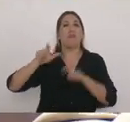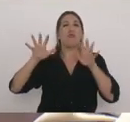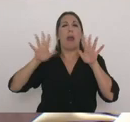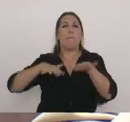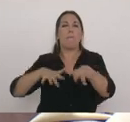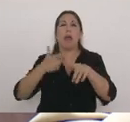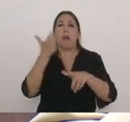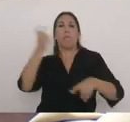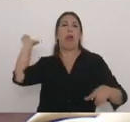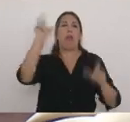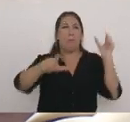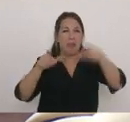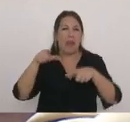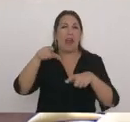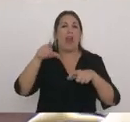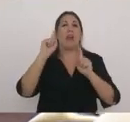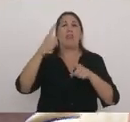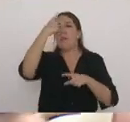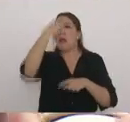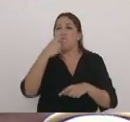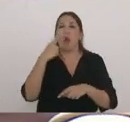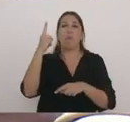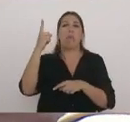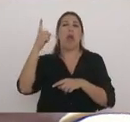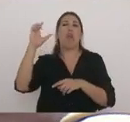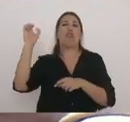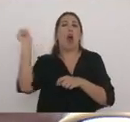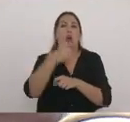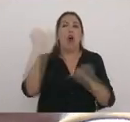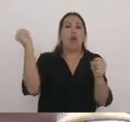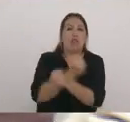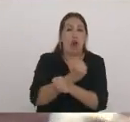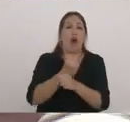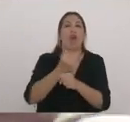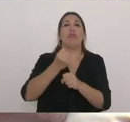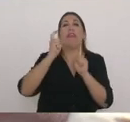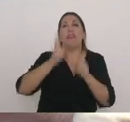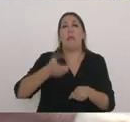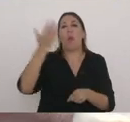su monumento, y ahora último, el último hecho,